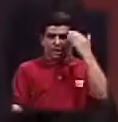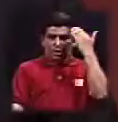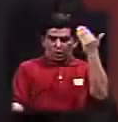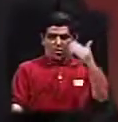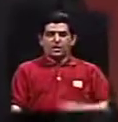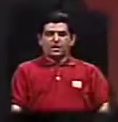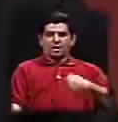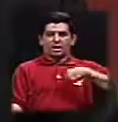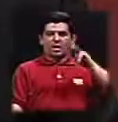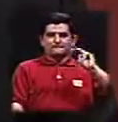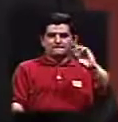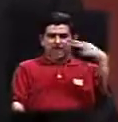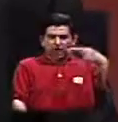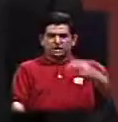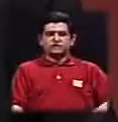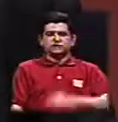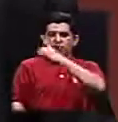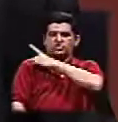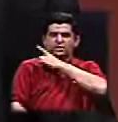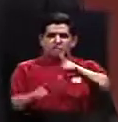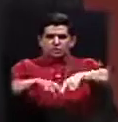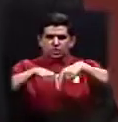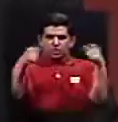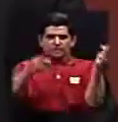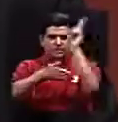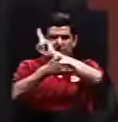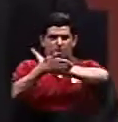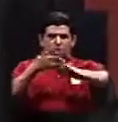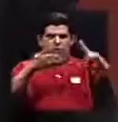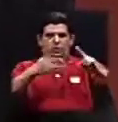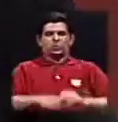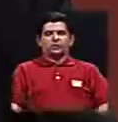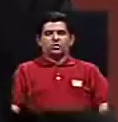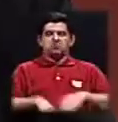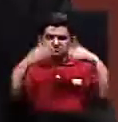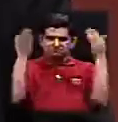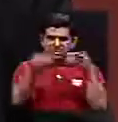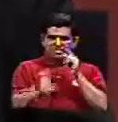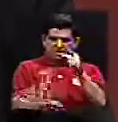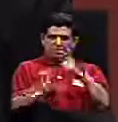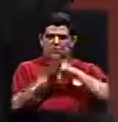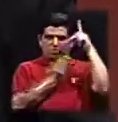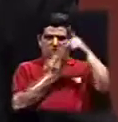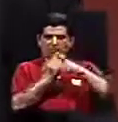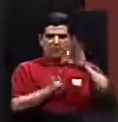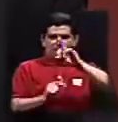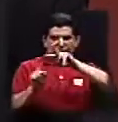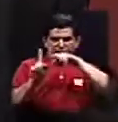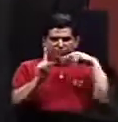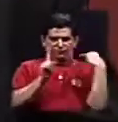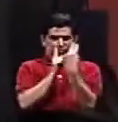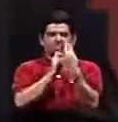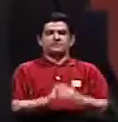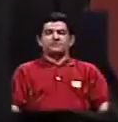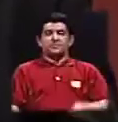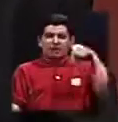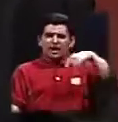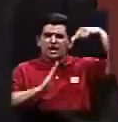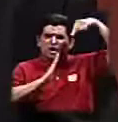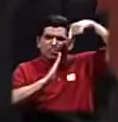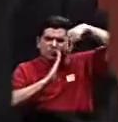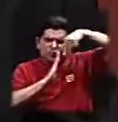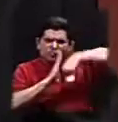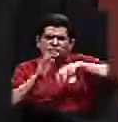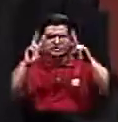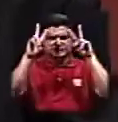Hola, soy Mauricio Herrera, director del semanario Universidad, y le doy la bienvenida a su programa Puntos de Vista, en donde